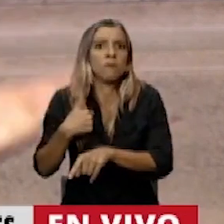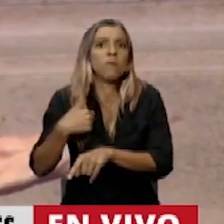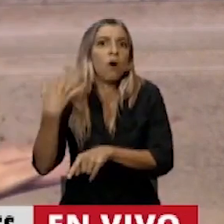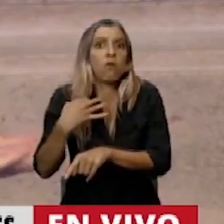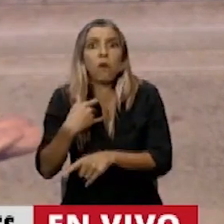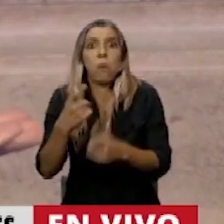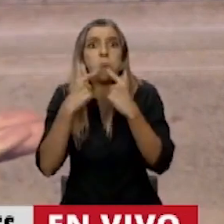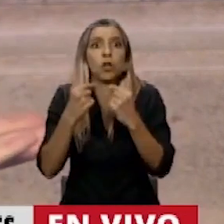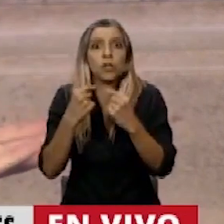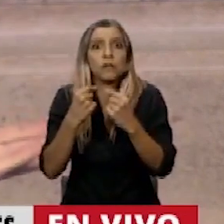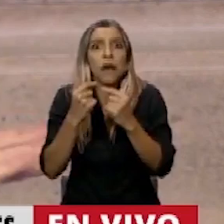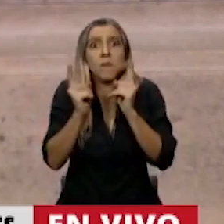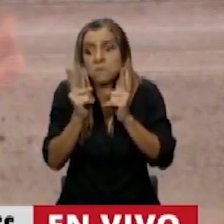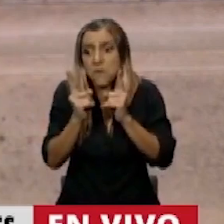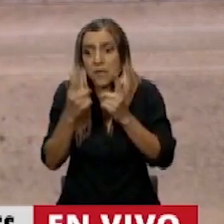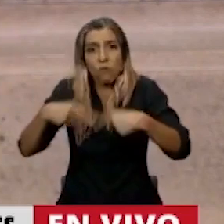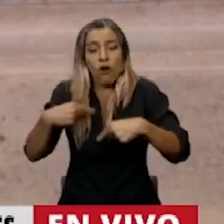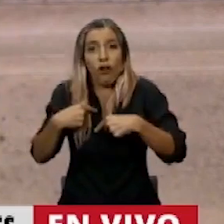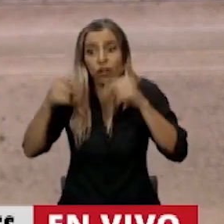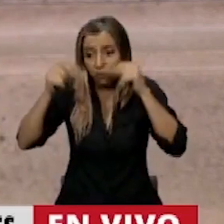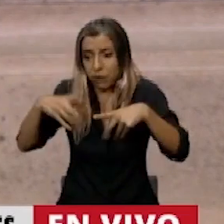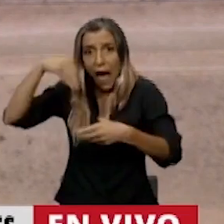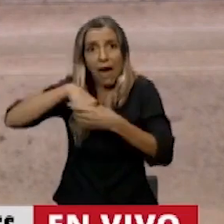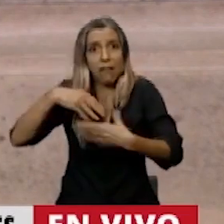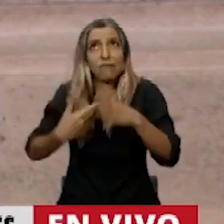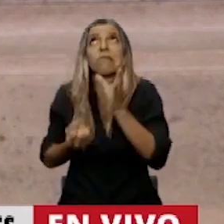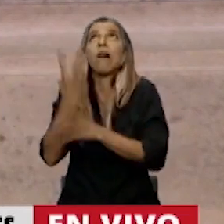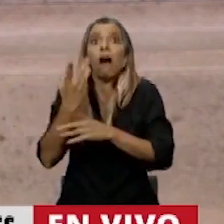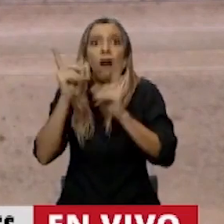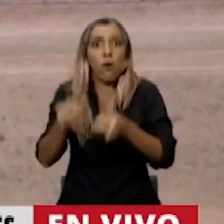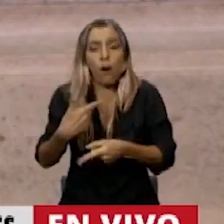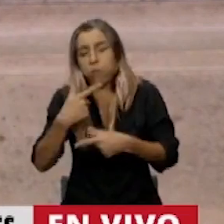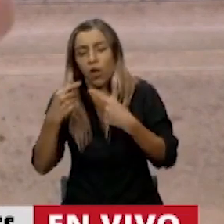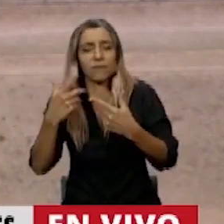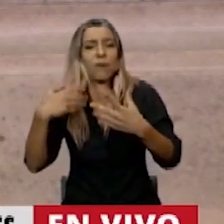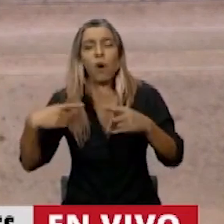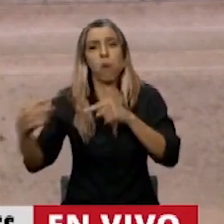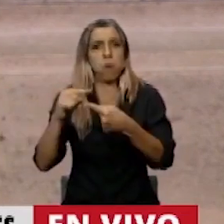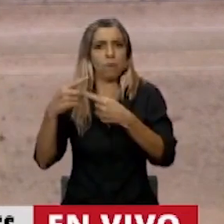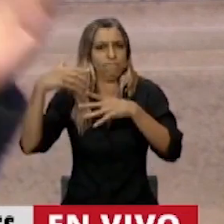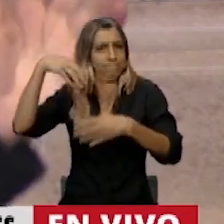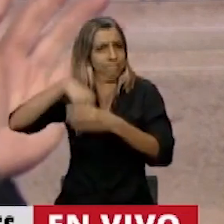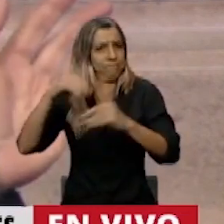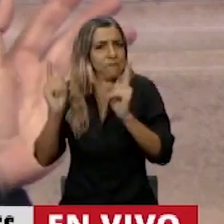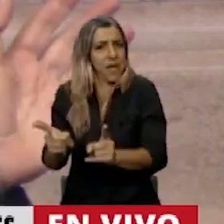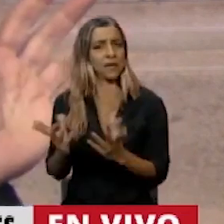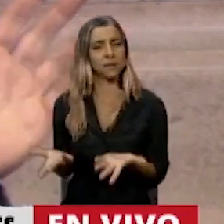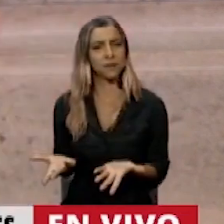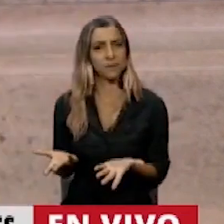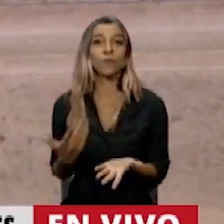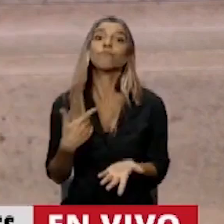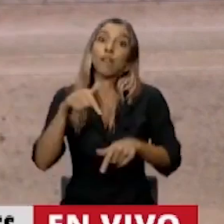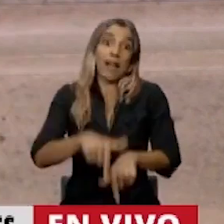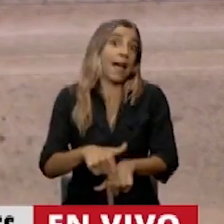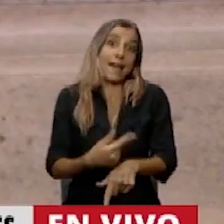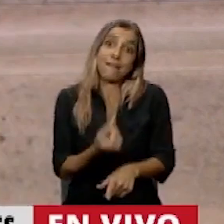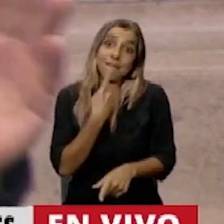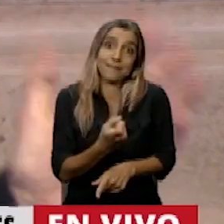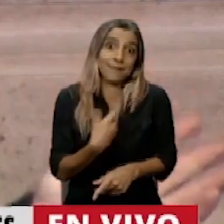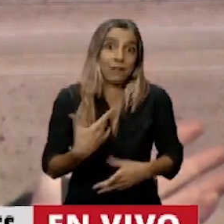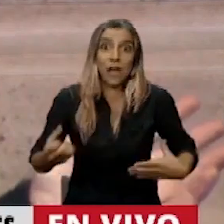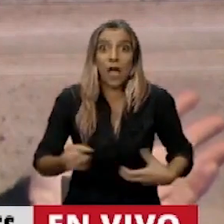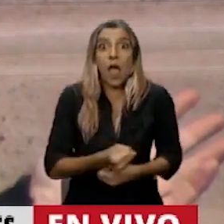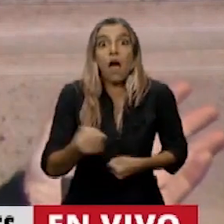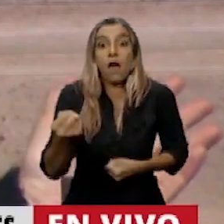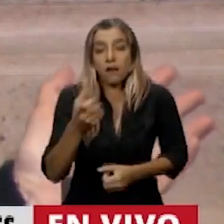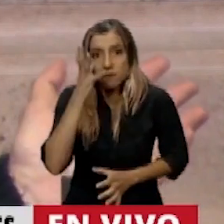del oficialismo. Entonces, ¿vieron? Cuando el río suena es porque el ajuste ya no hay manera